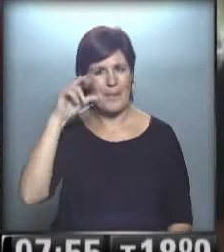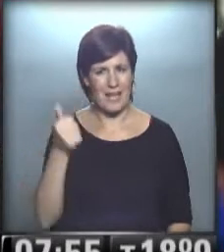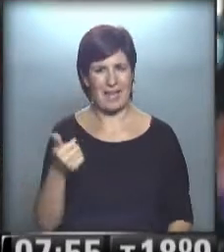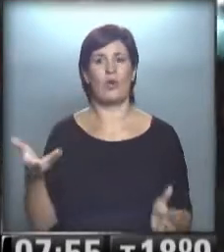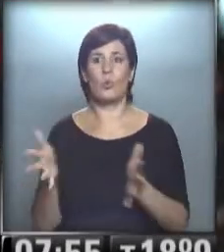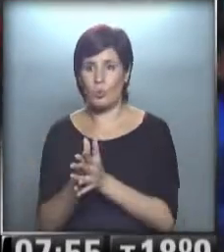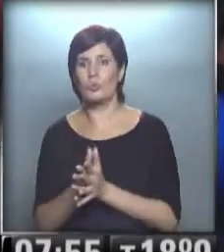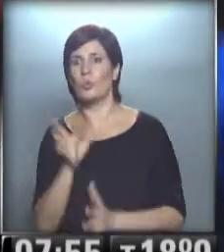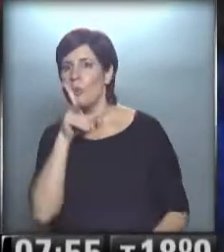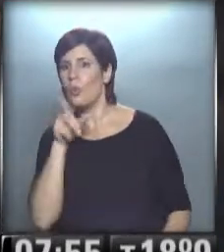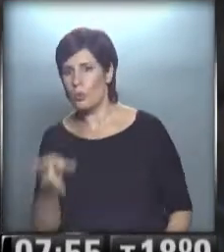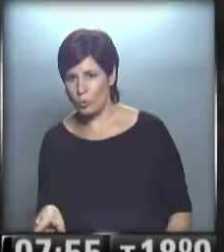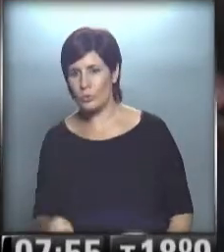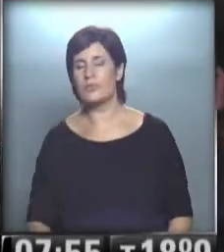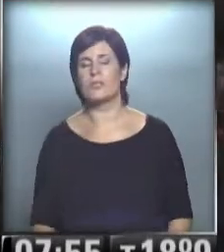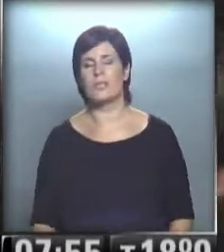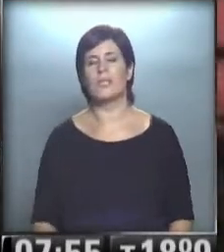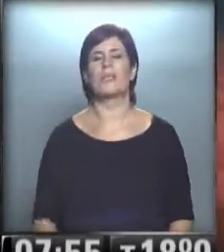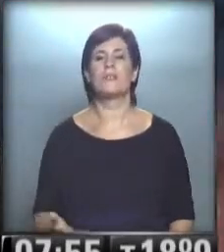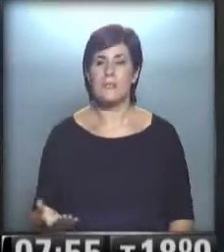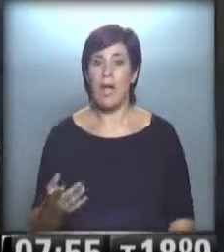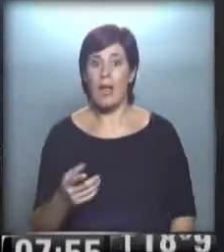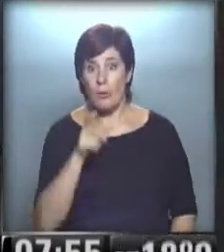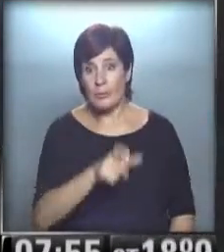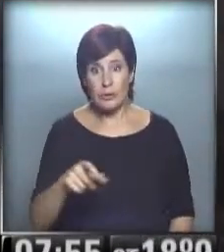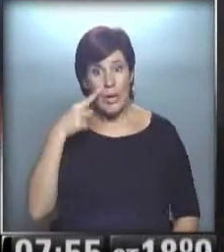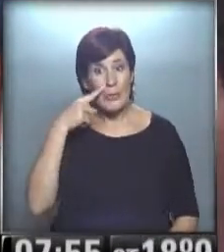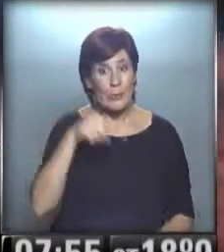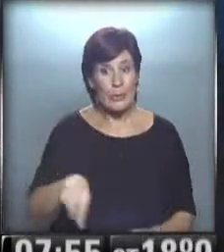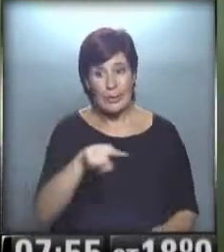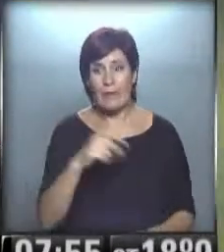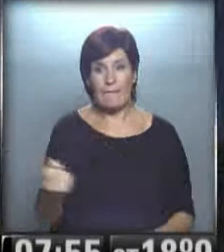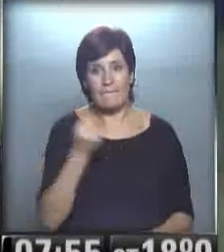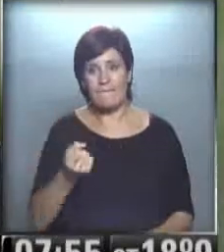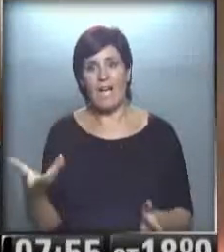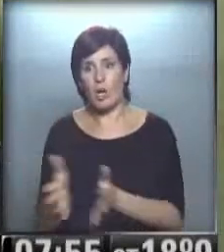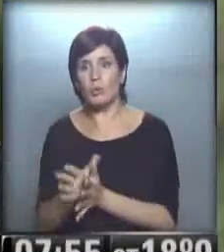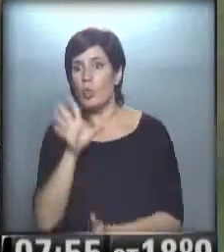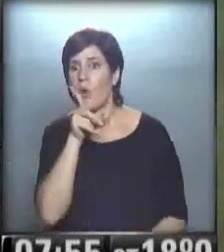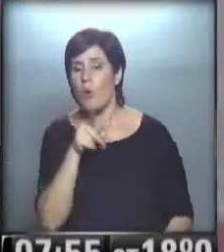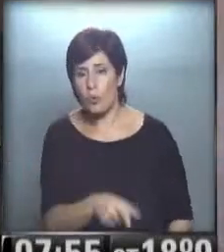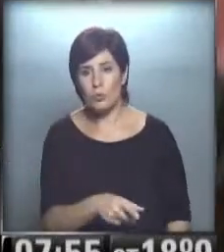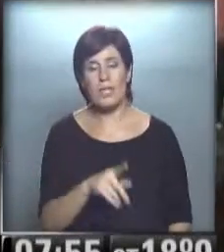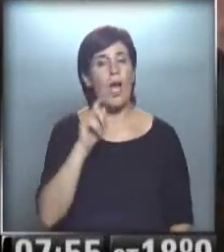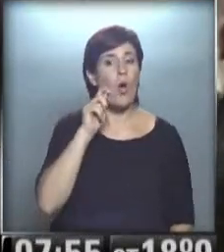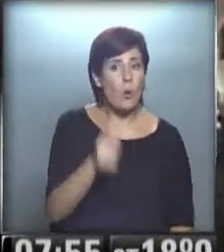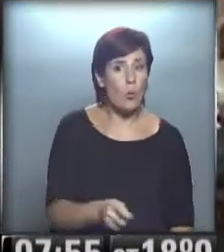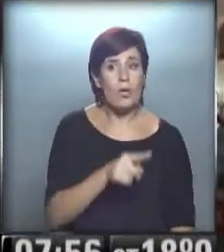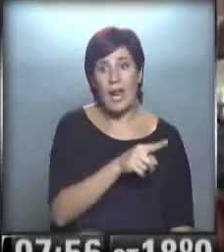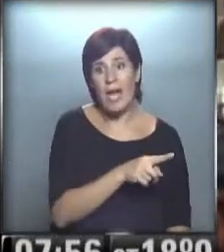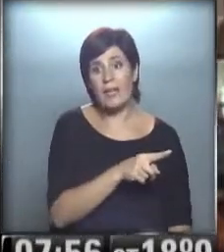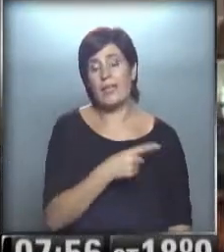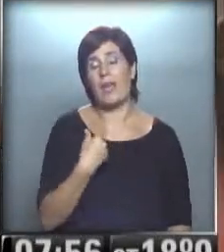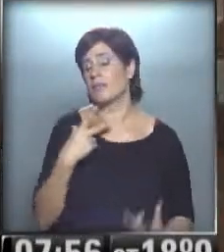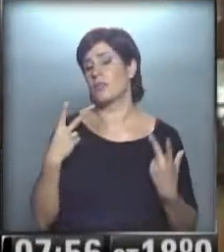territorio ruso. Es decir, los crimeos quieren formar parte de la Federación Rusa, algo que Ucrania